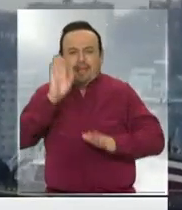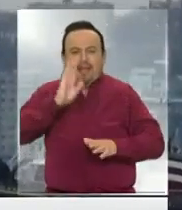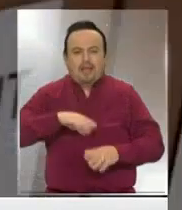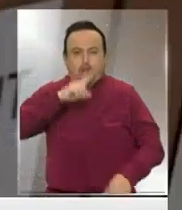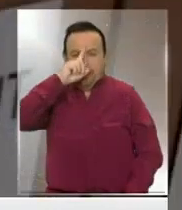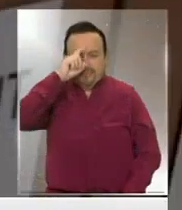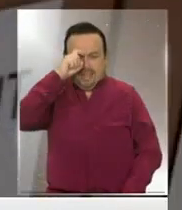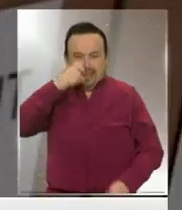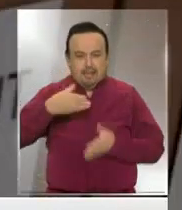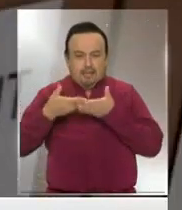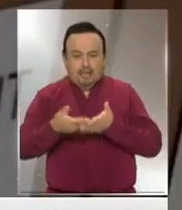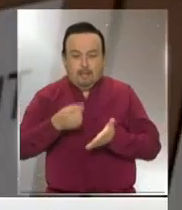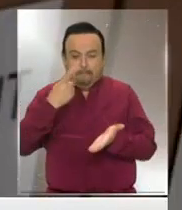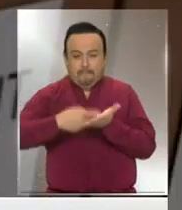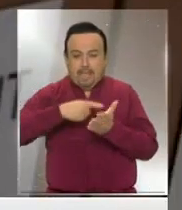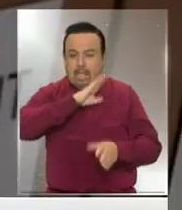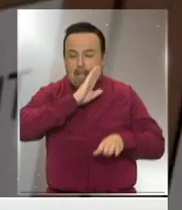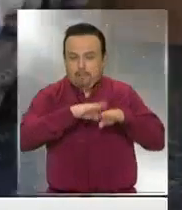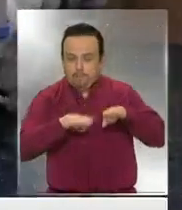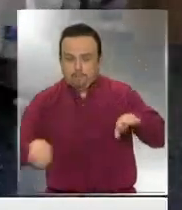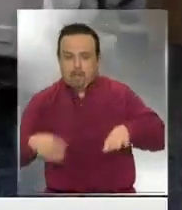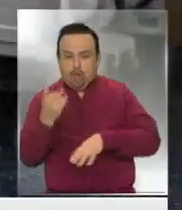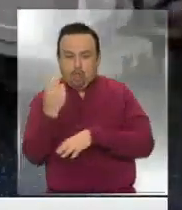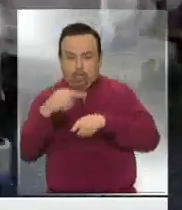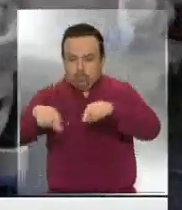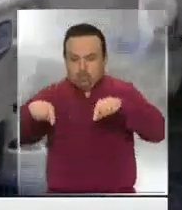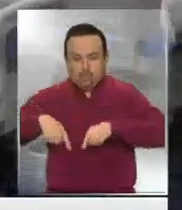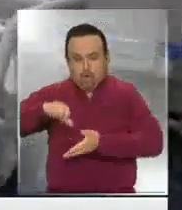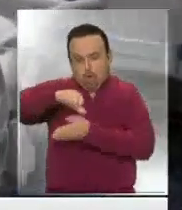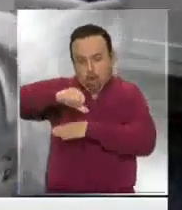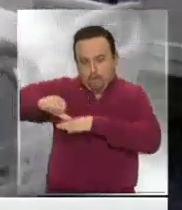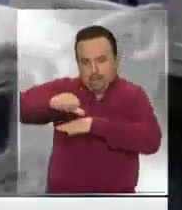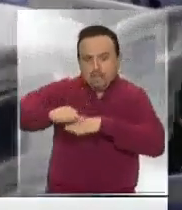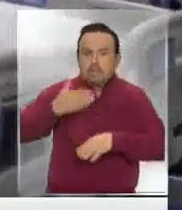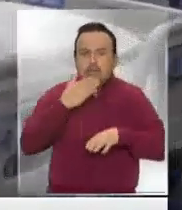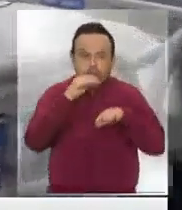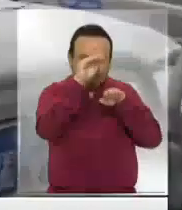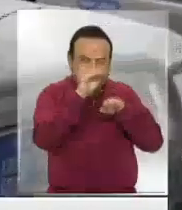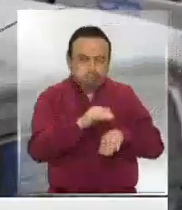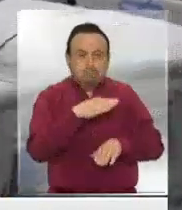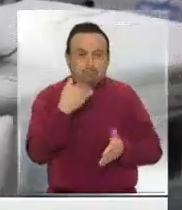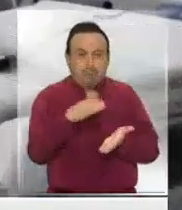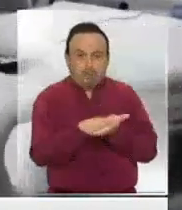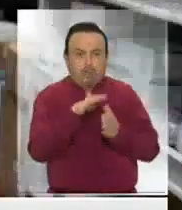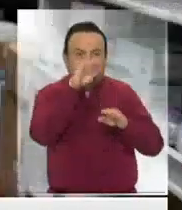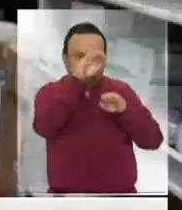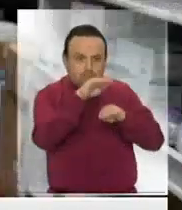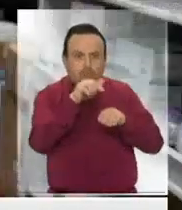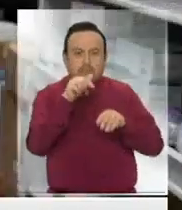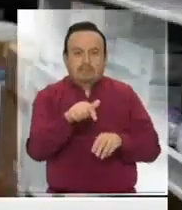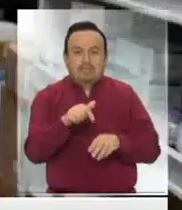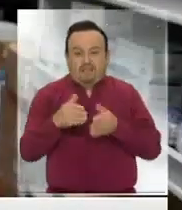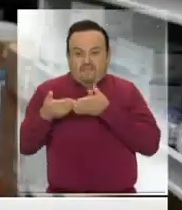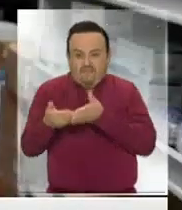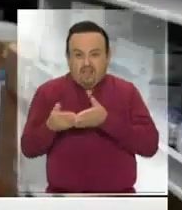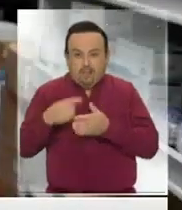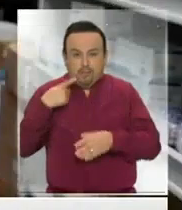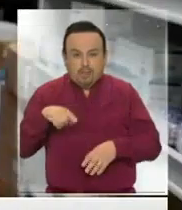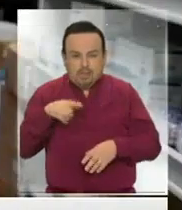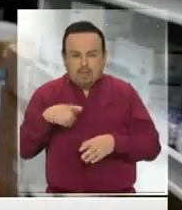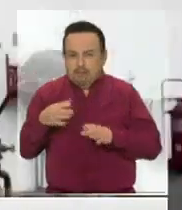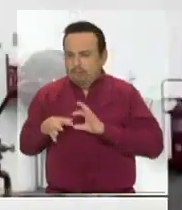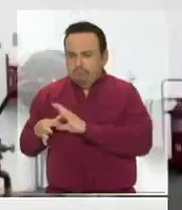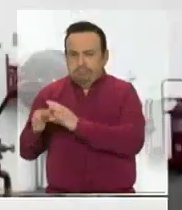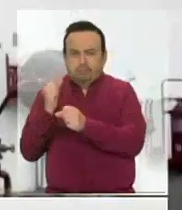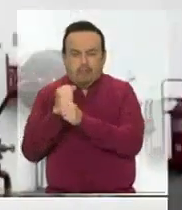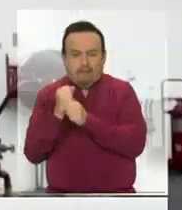una capacidad de 1,000 camas, 12 salas de operación y una morgue. Lo más importante en este barco es el trabajo en